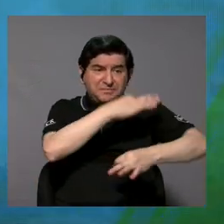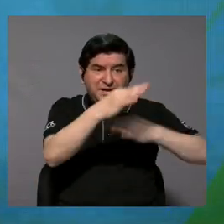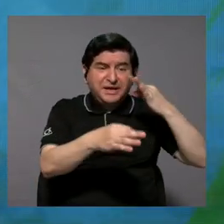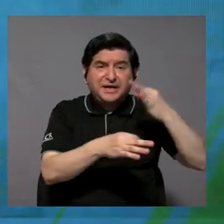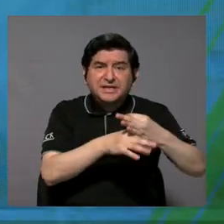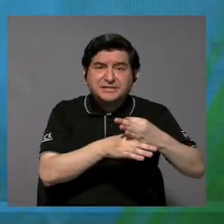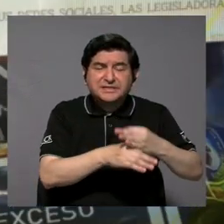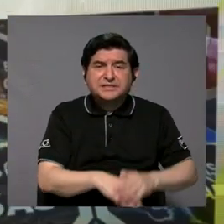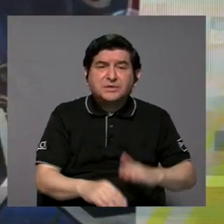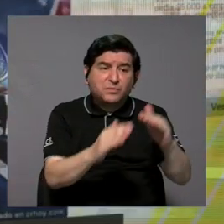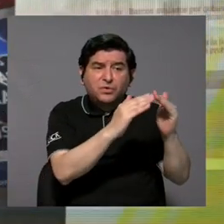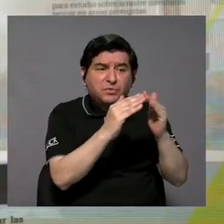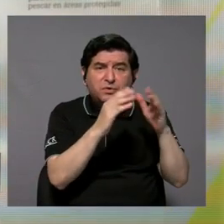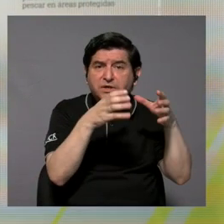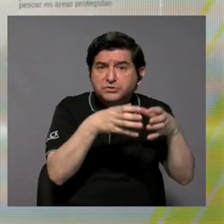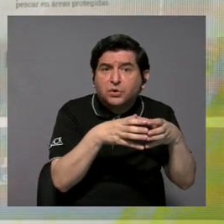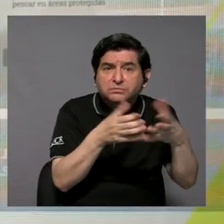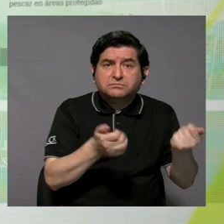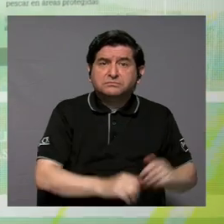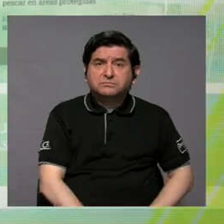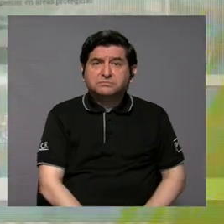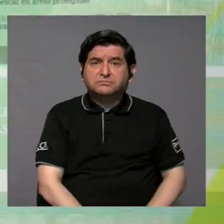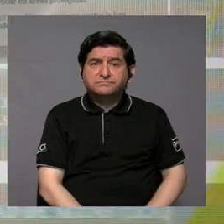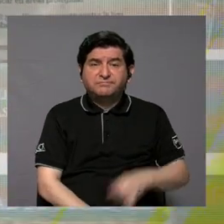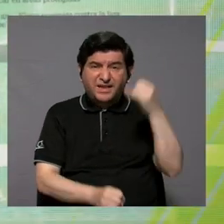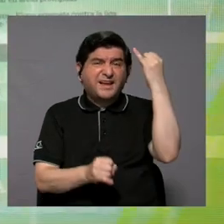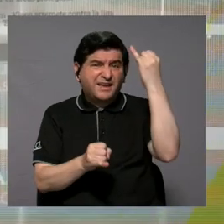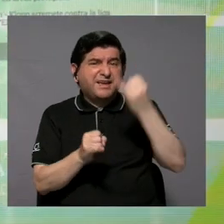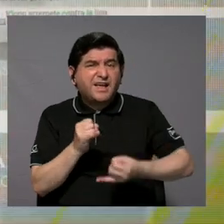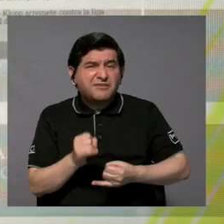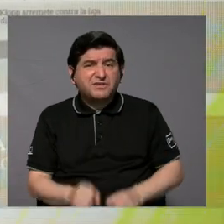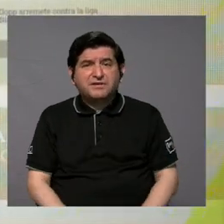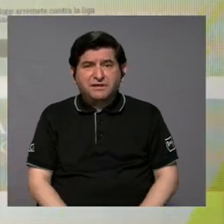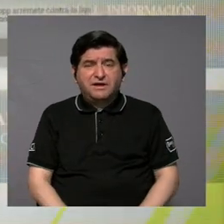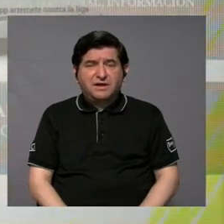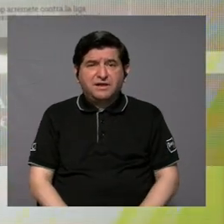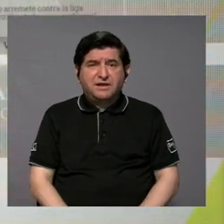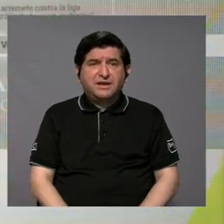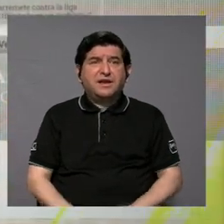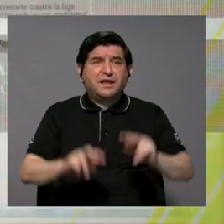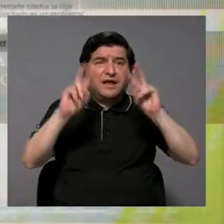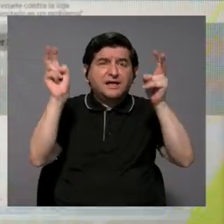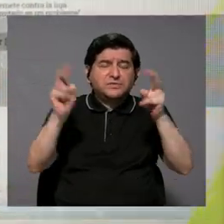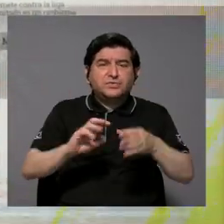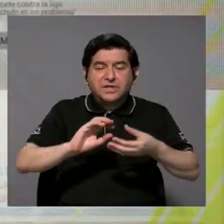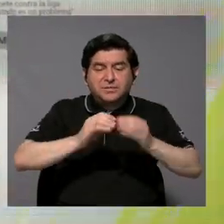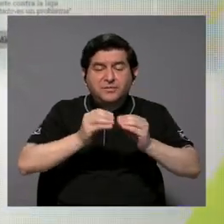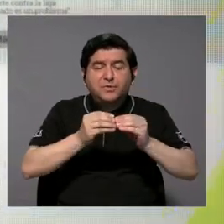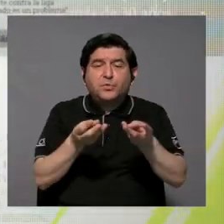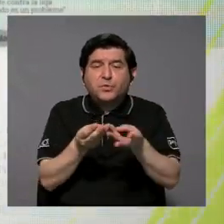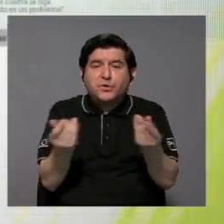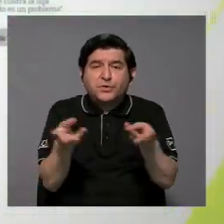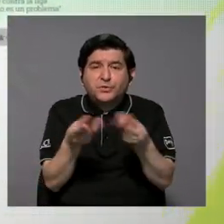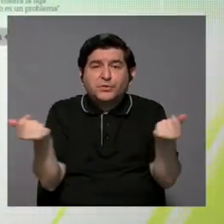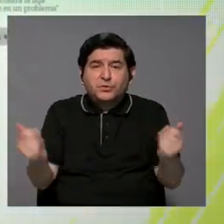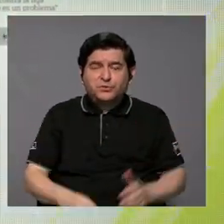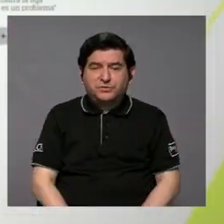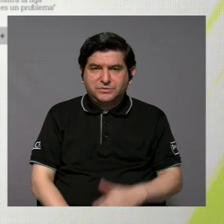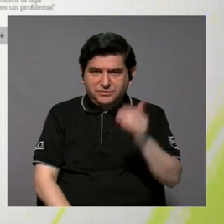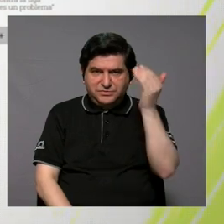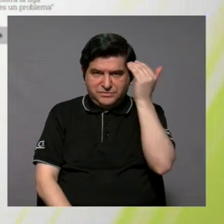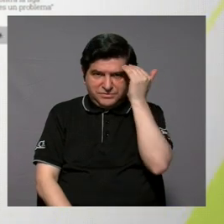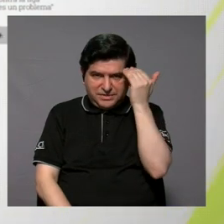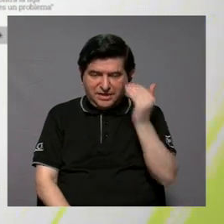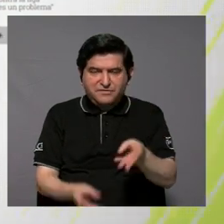tipo de poblaciones. Uh-huh. Y al final de cuentas, eso también es un tema de volumen de productos. Sabemos